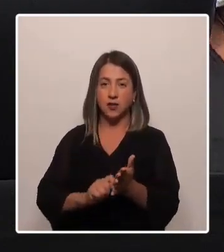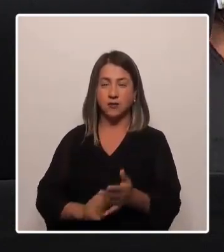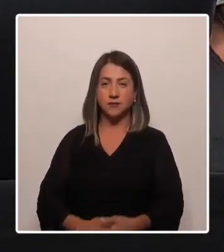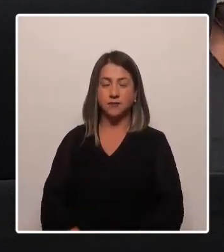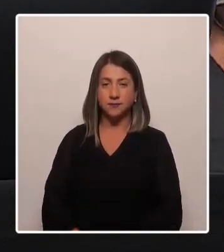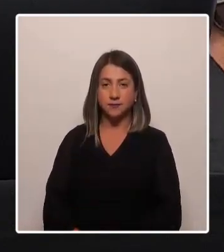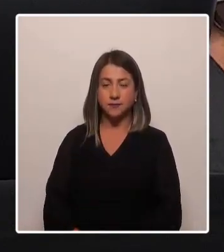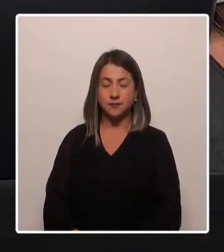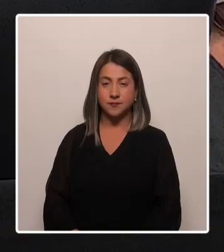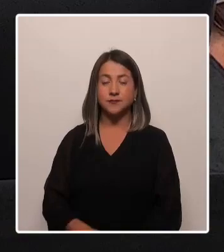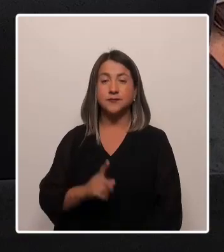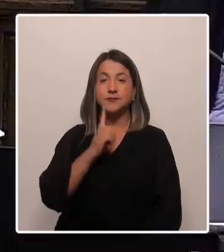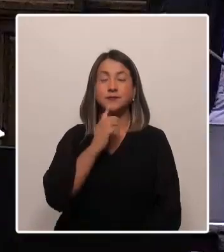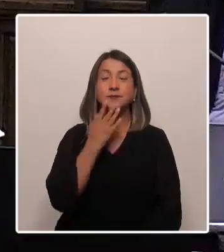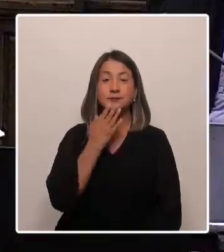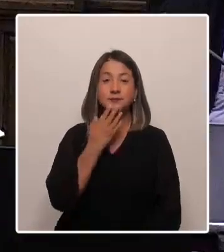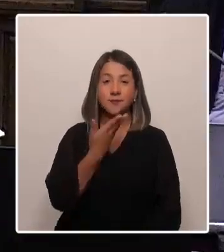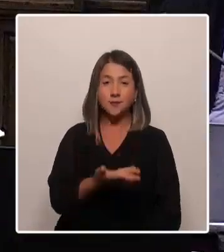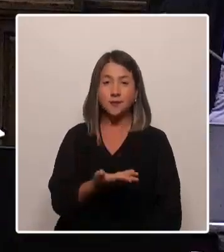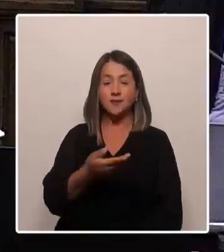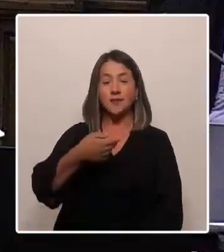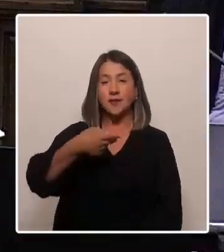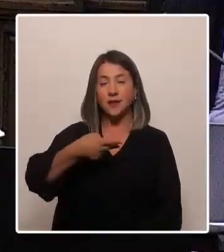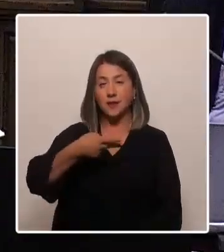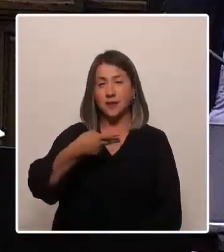Tiene la palabra el convencional Helmut Martínez.